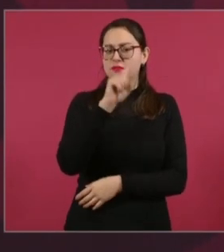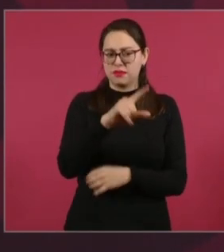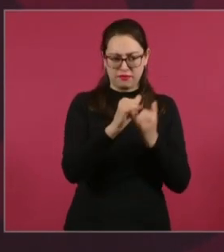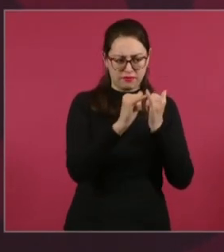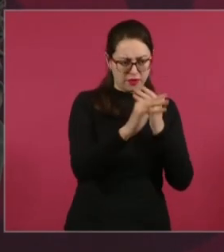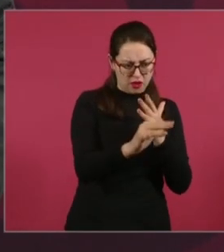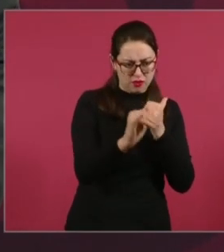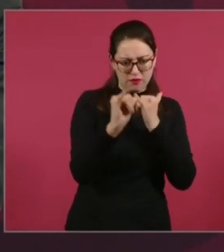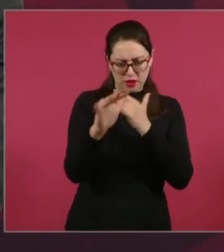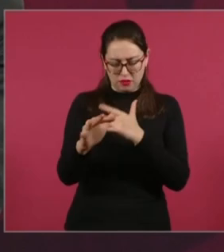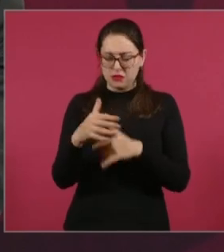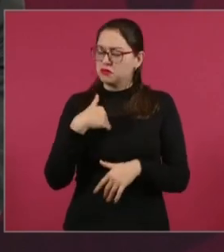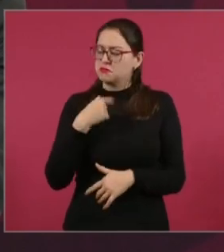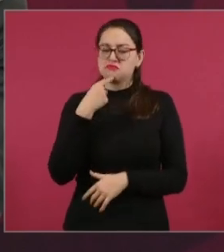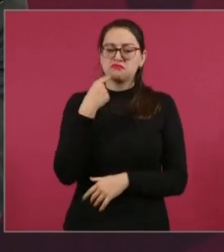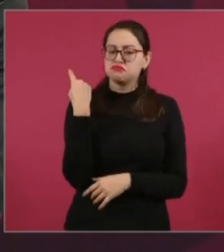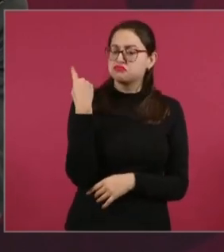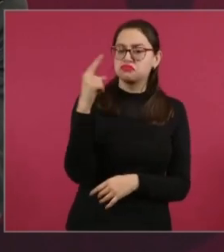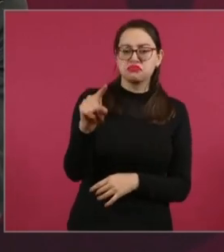le comentaba yo